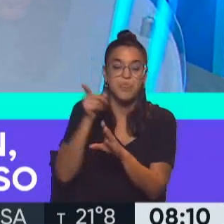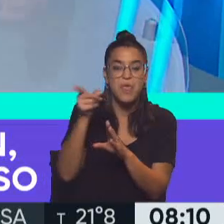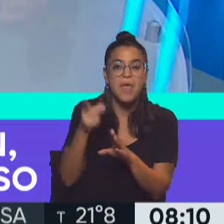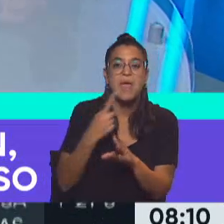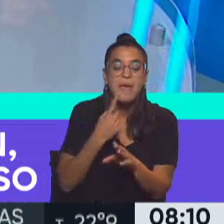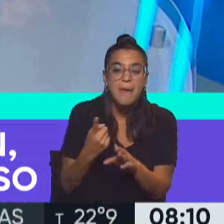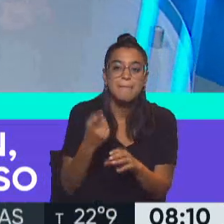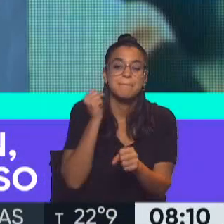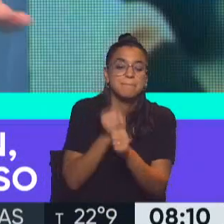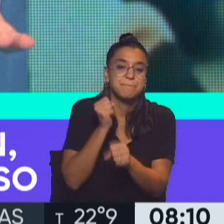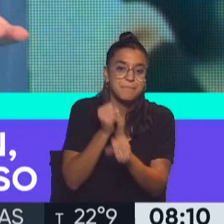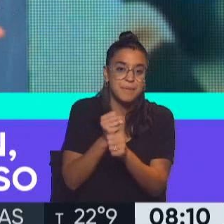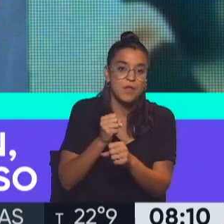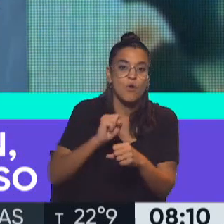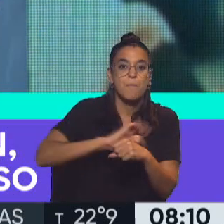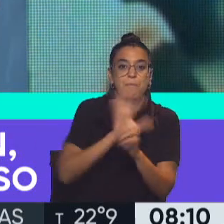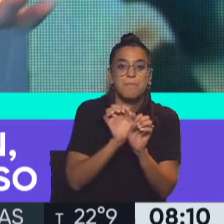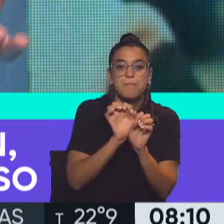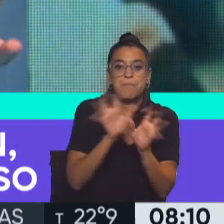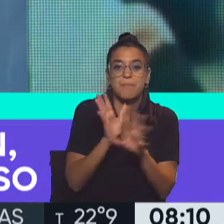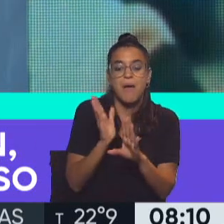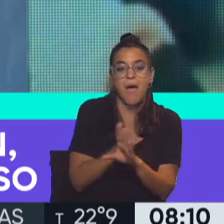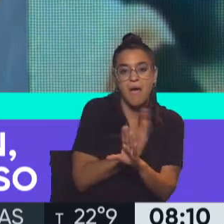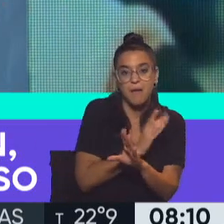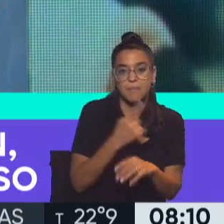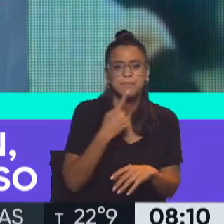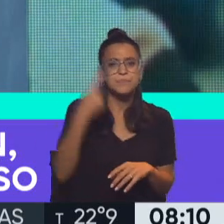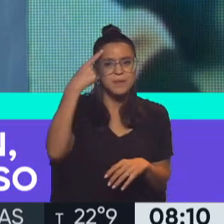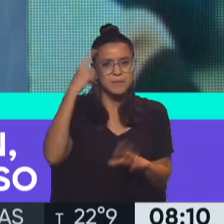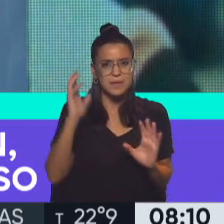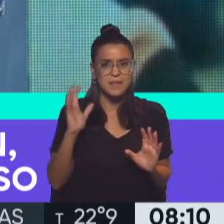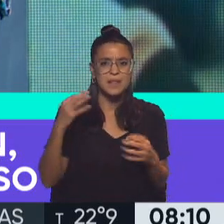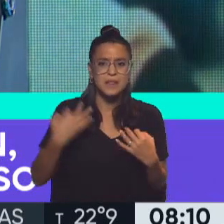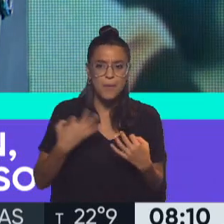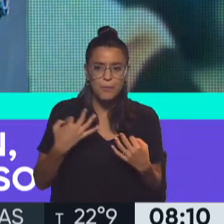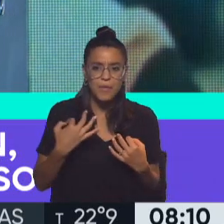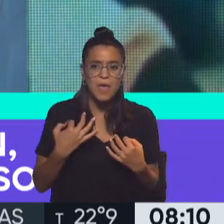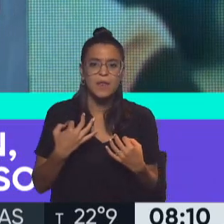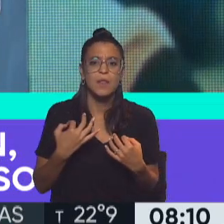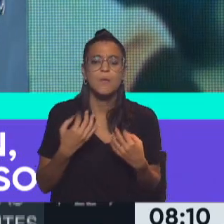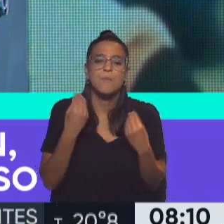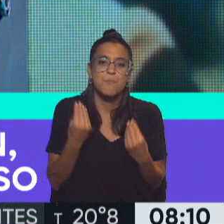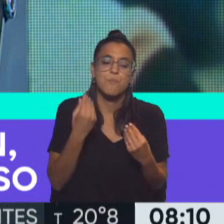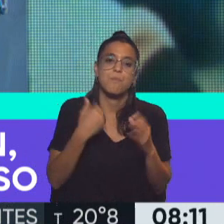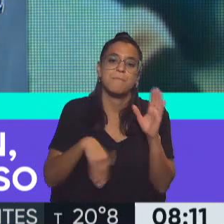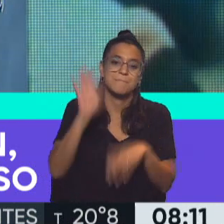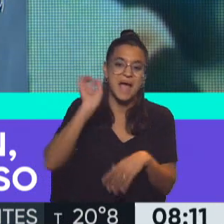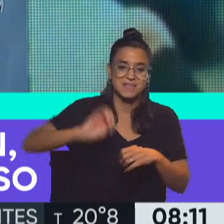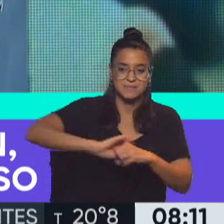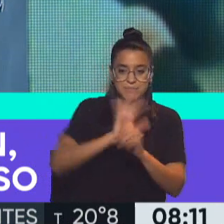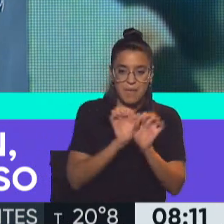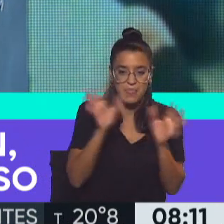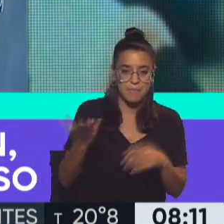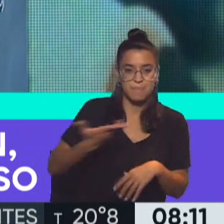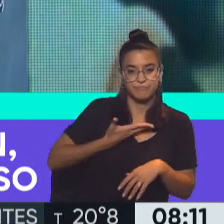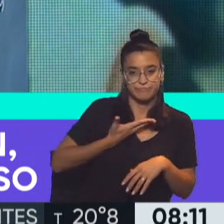empleo prepandémico. Es bastante razonable imaginarlo, dado que esa actividad en particular fue la más afectada por la pandemia.